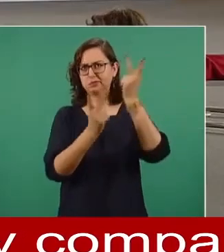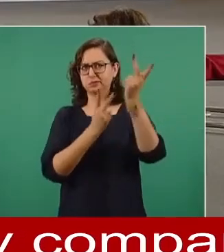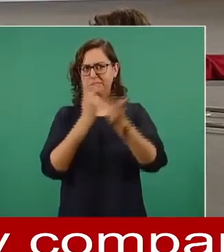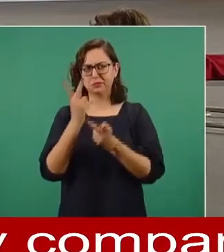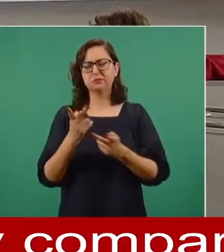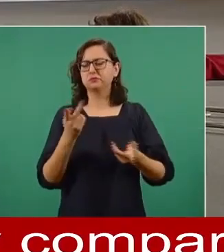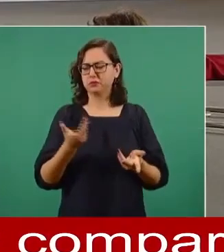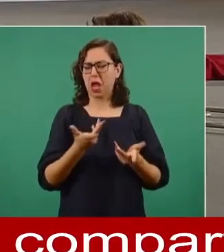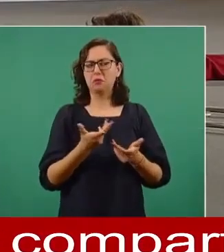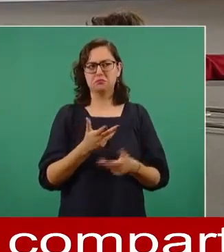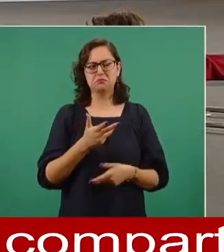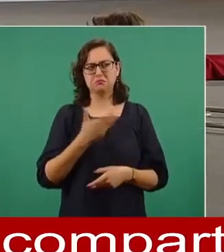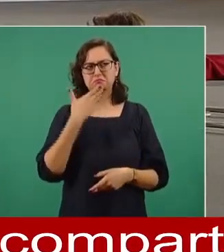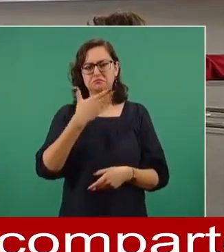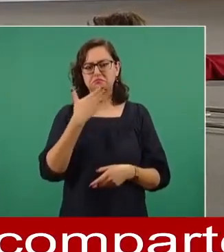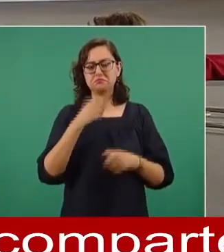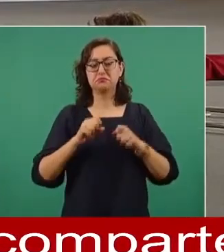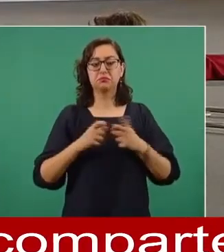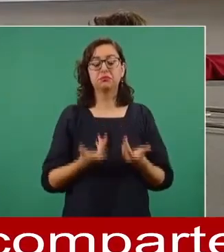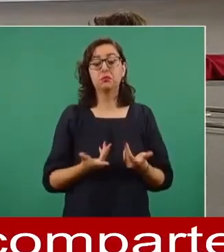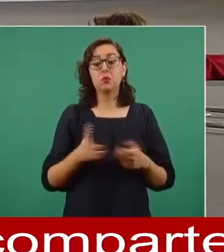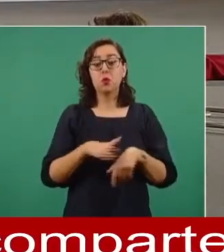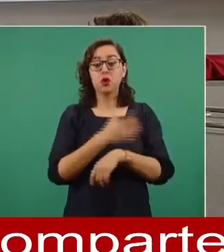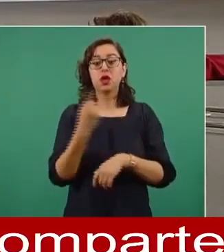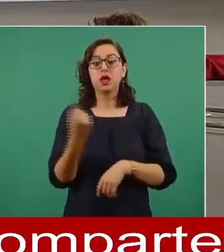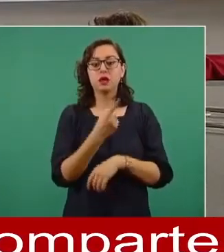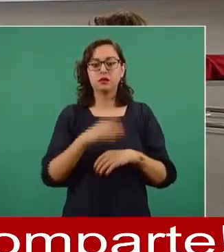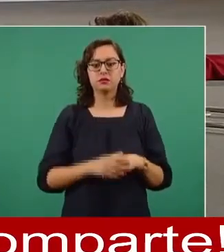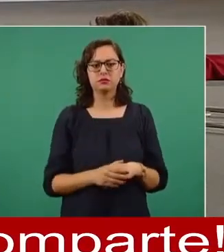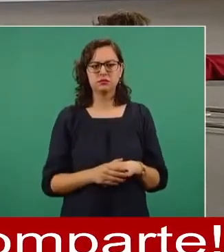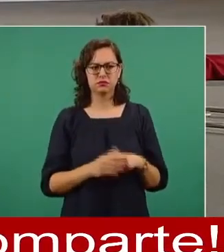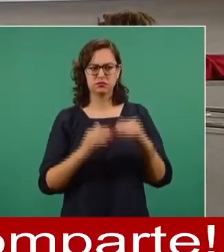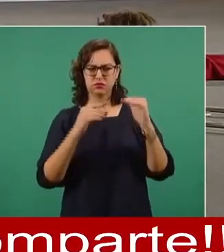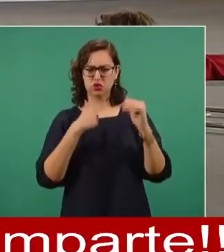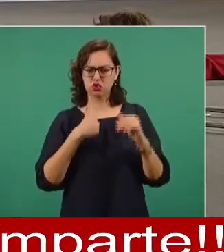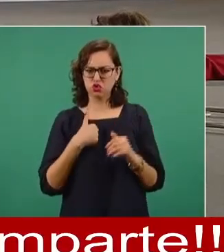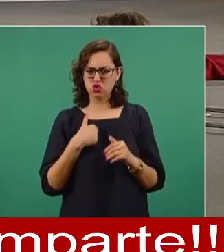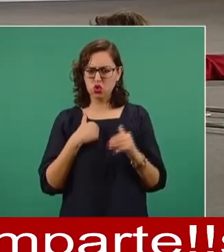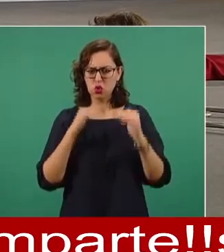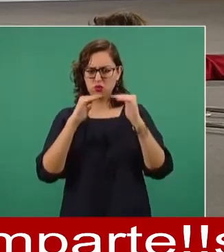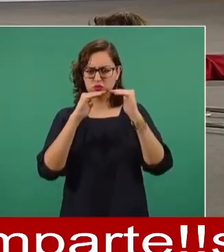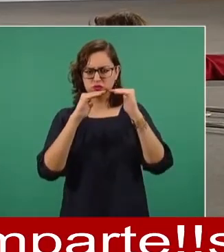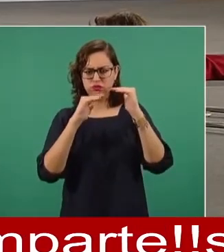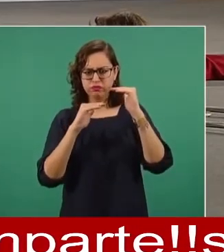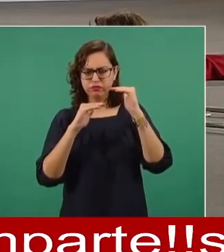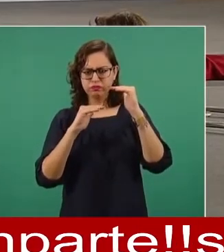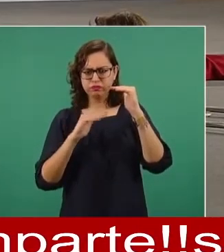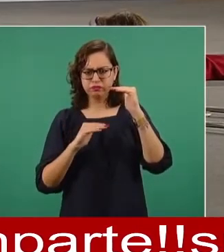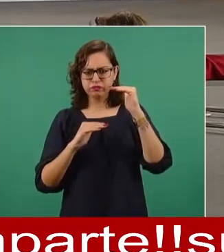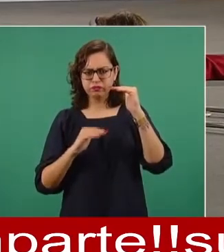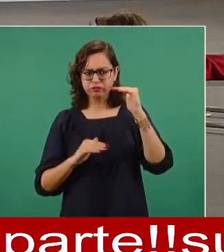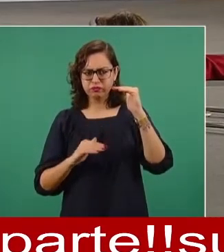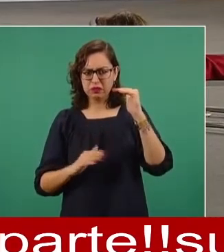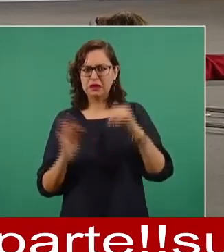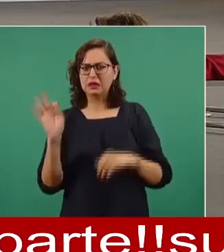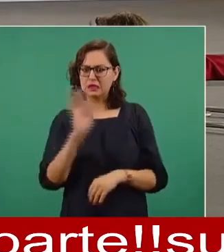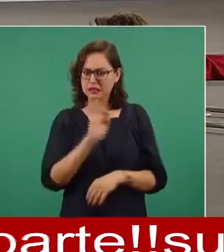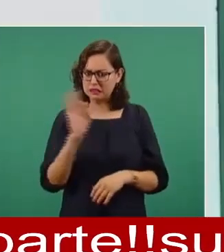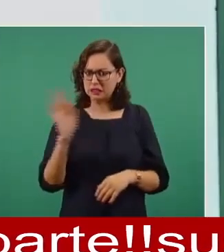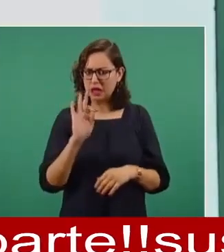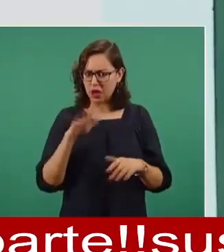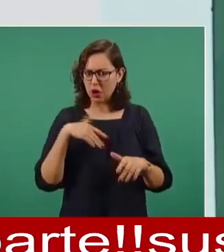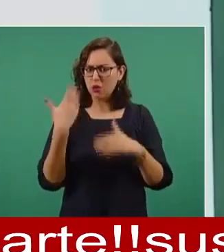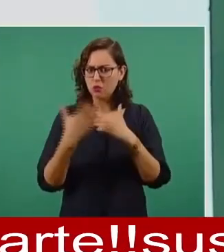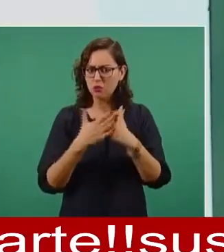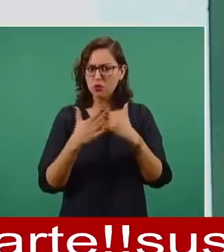estemos abajo, entonces va a ser el momento de